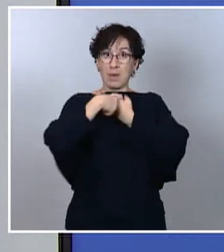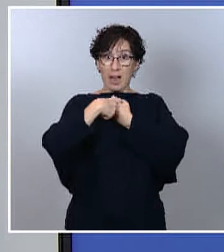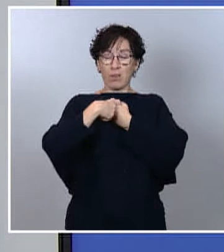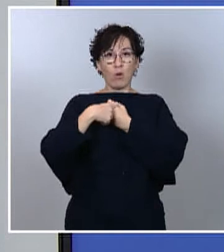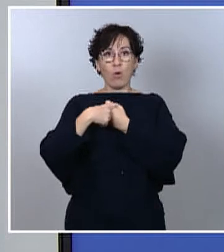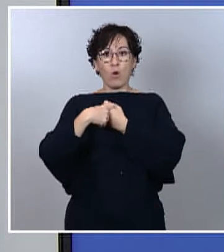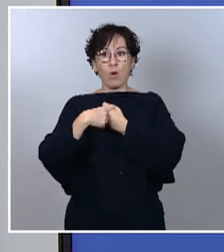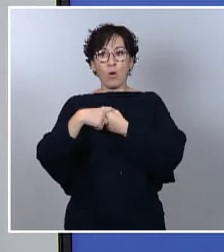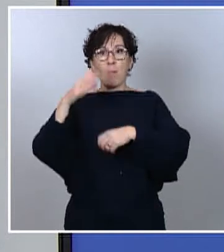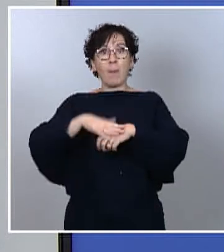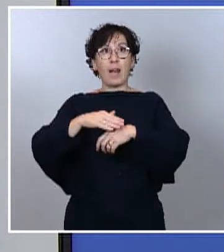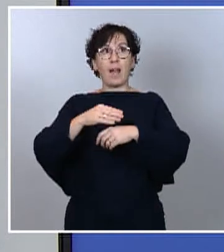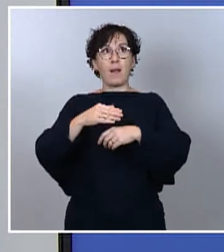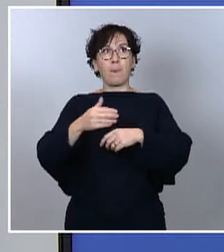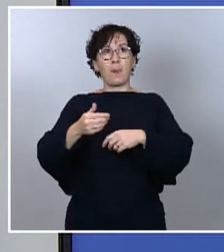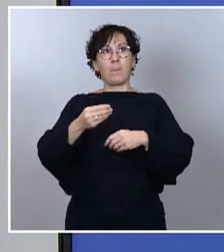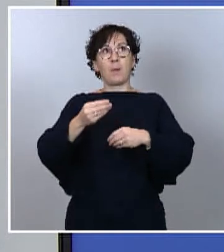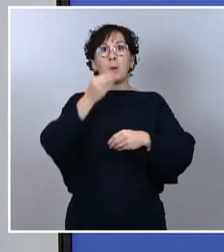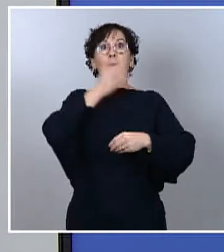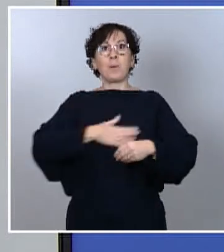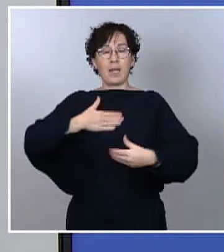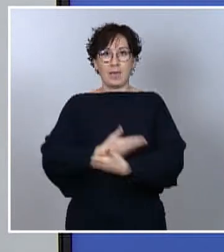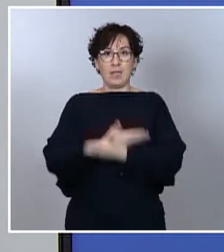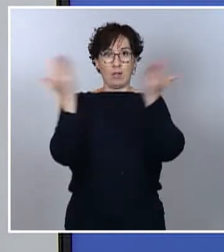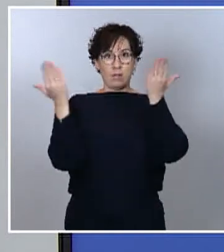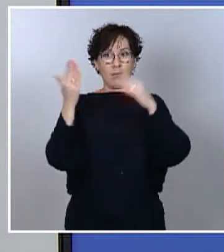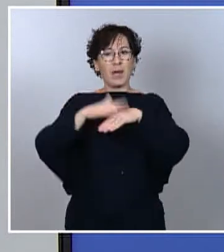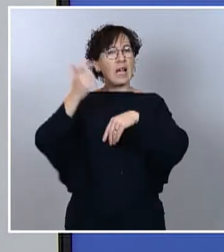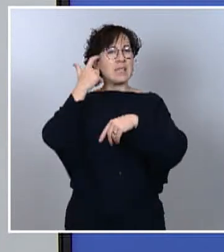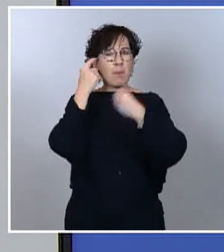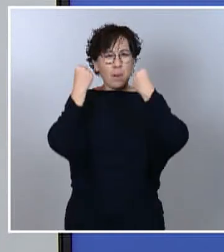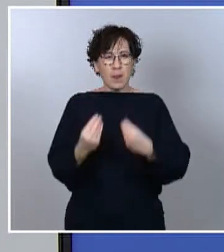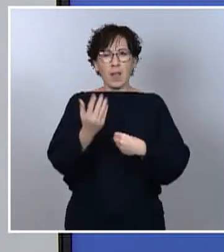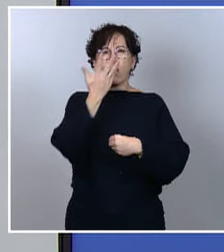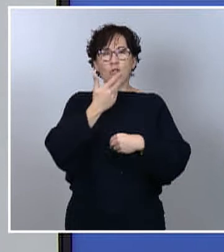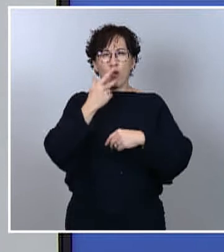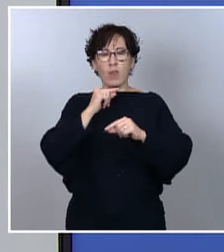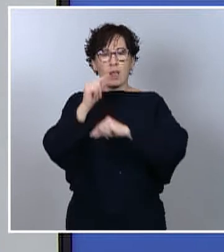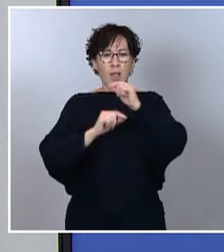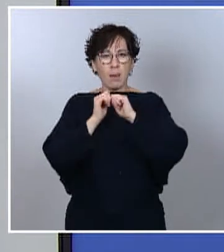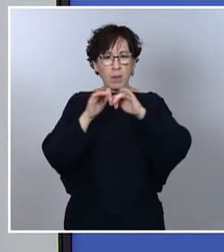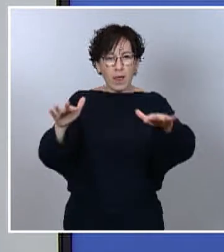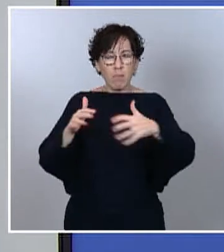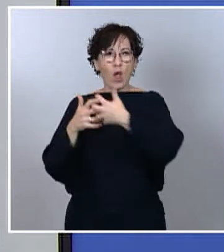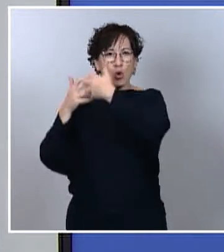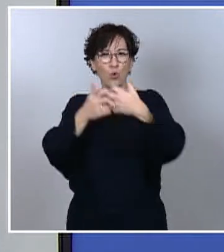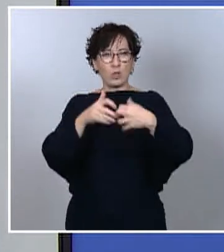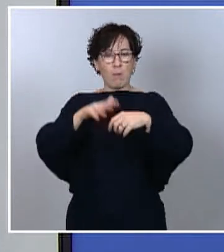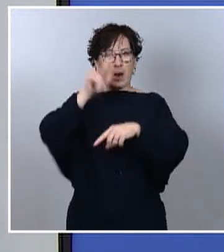bien común, como es conocer mejor la epidemia y poder así combatirla con los mejores instrumentos a nuestro